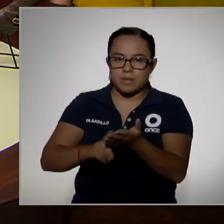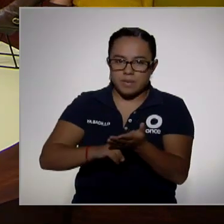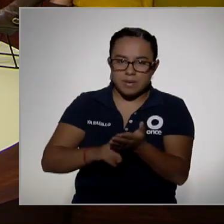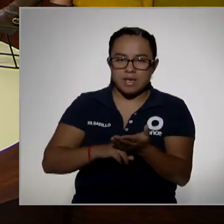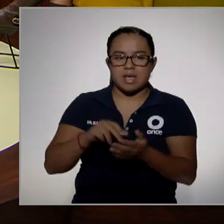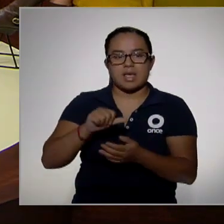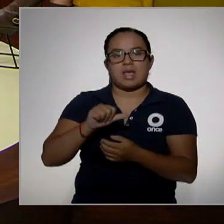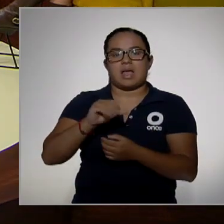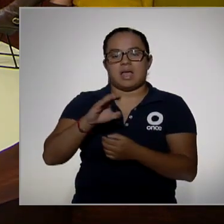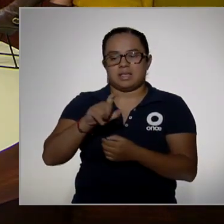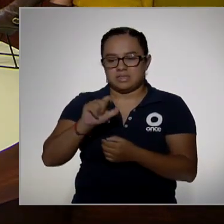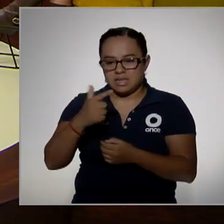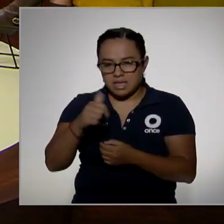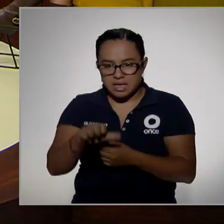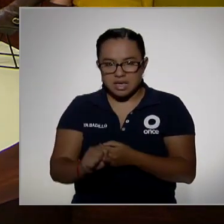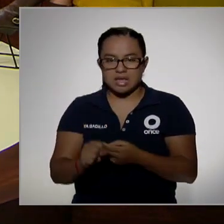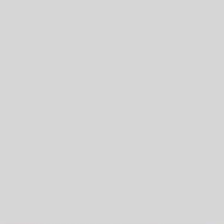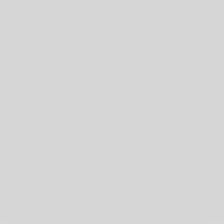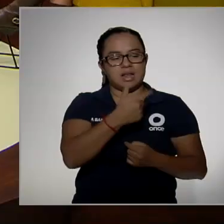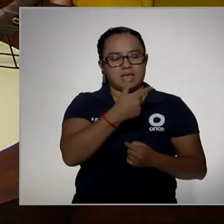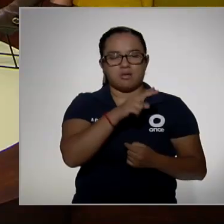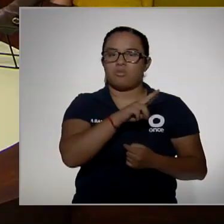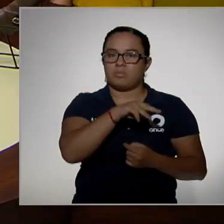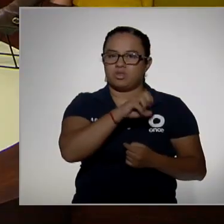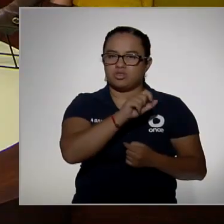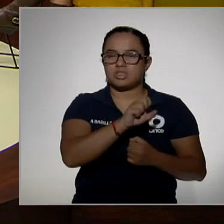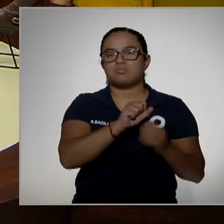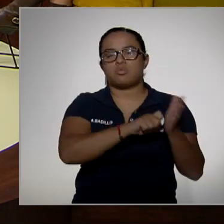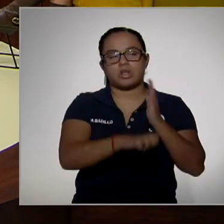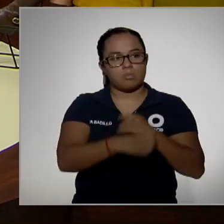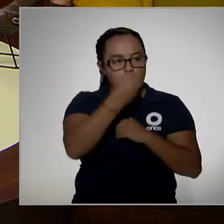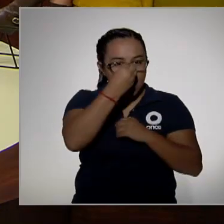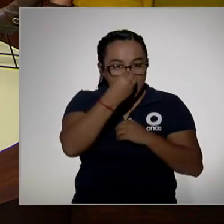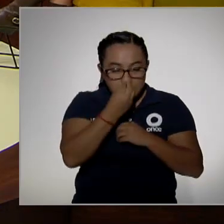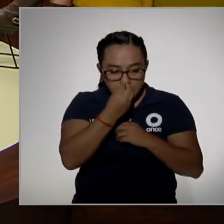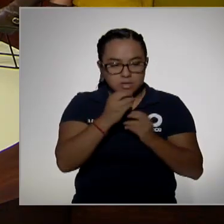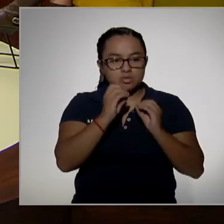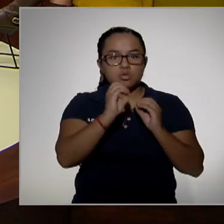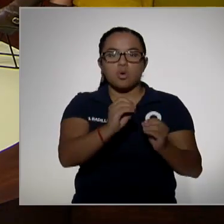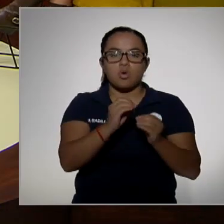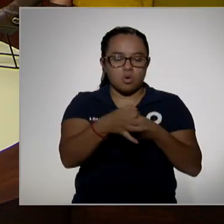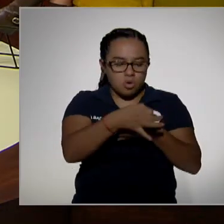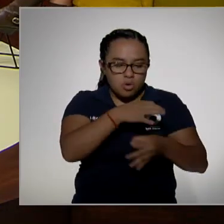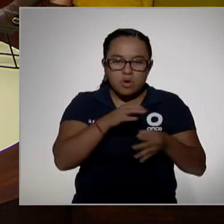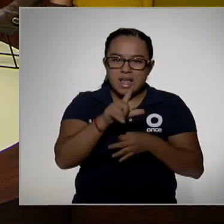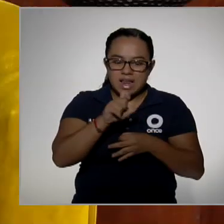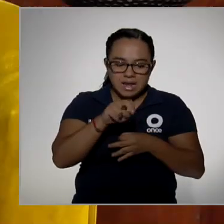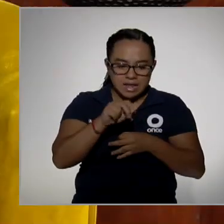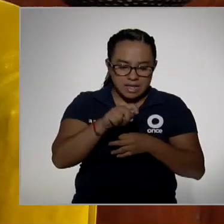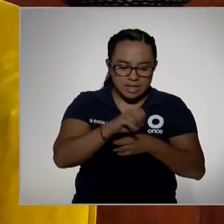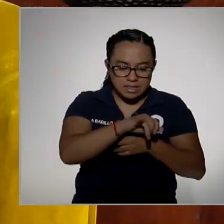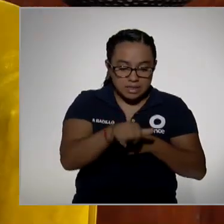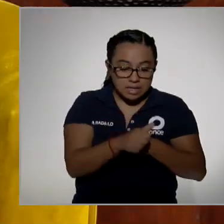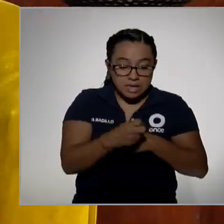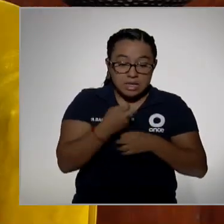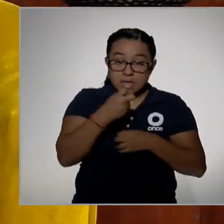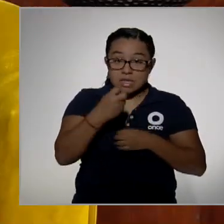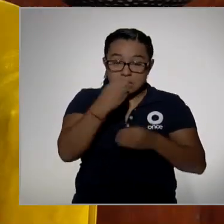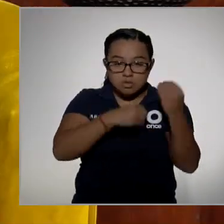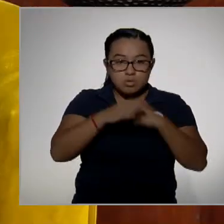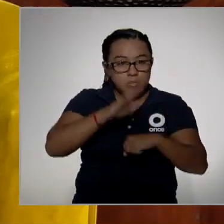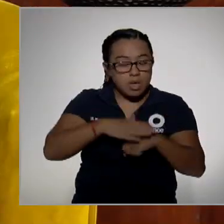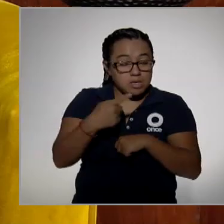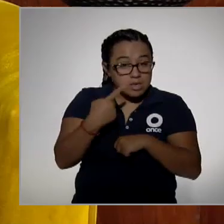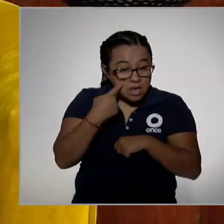acelgas y las espinacas los garbanzos o las lentejas y son los alimentos que con mayor frecuencia